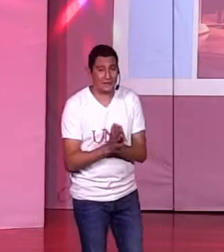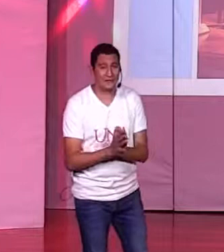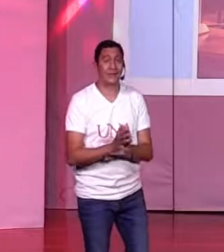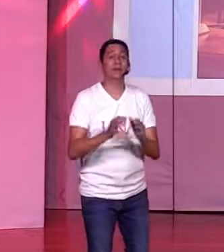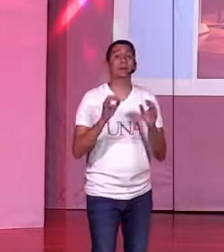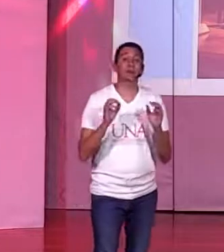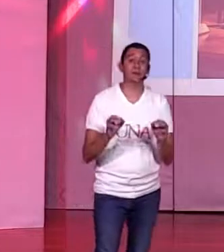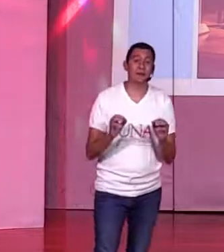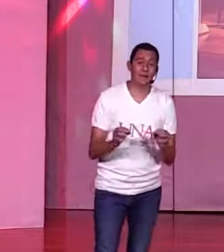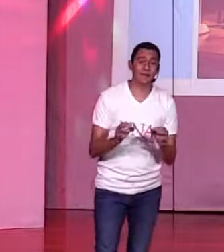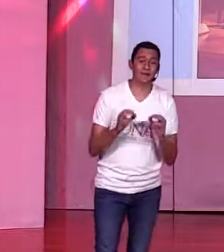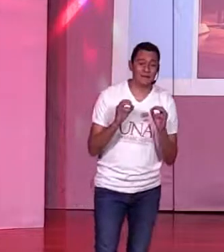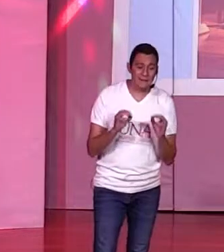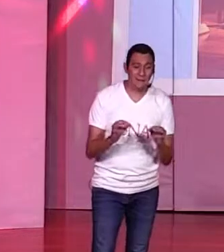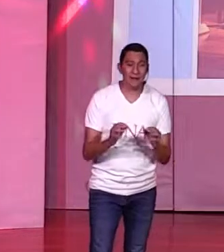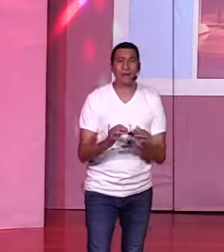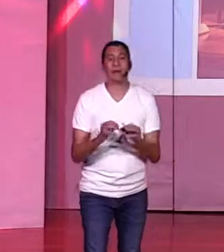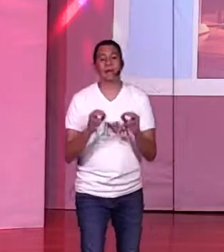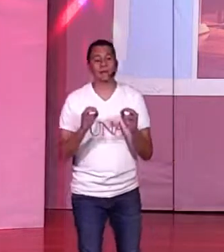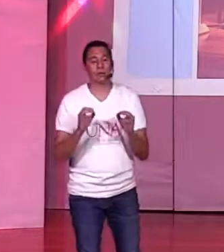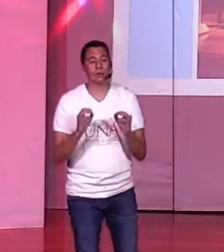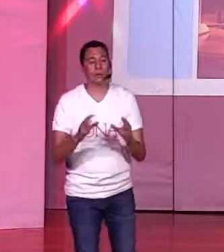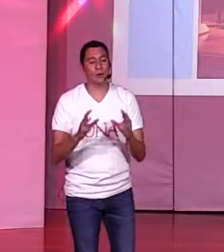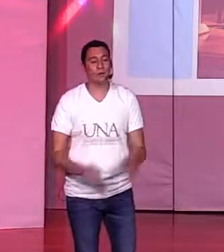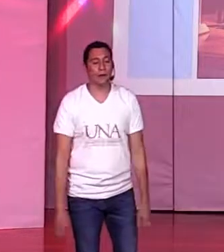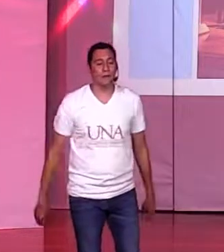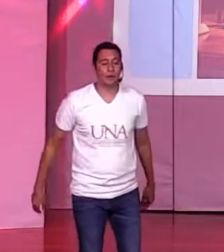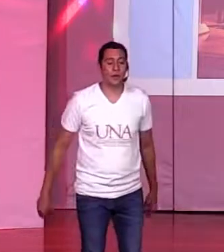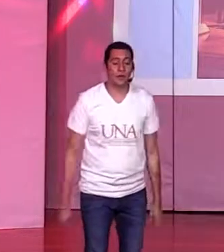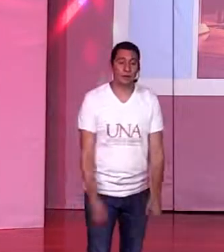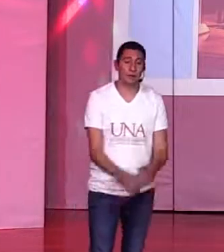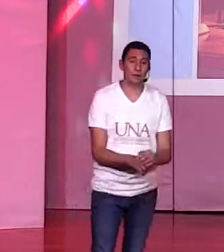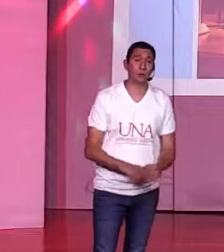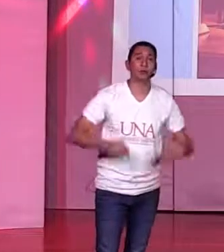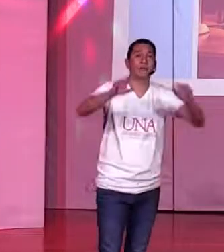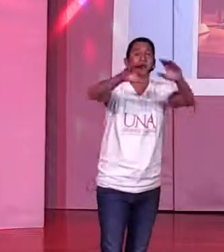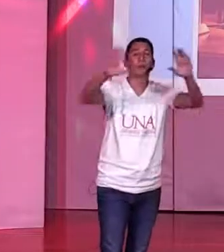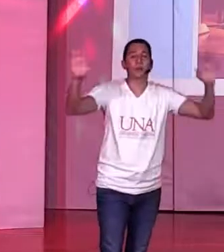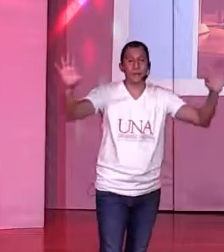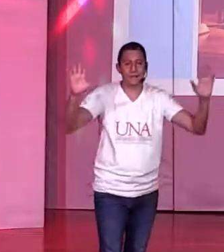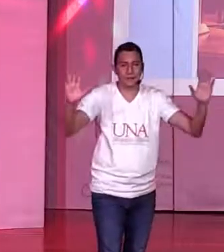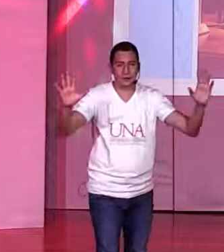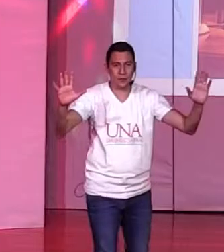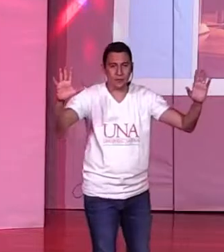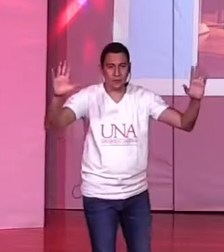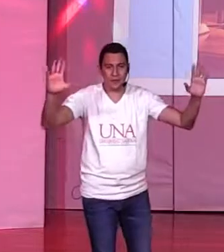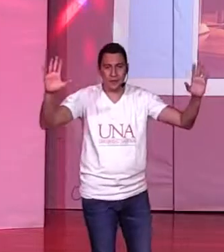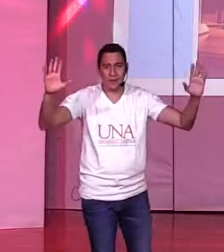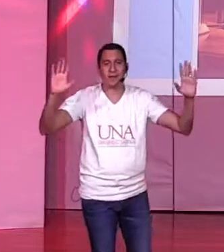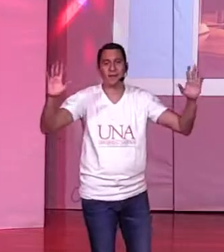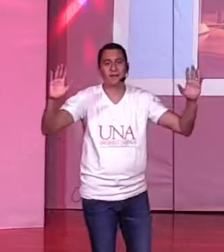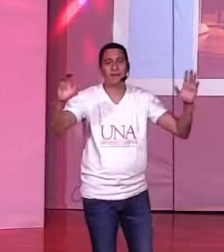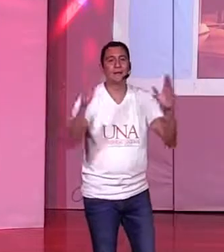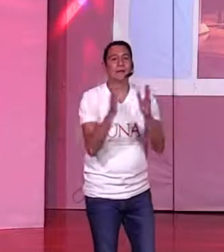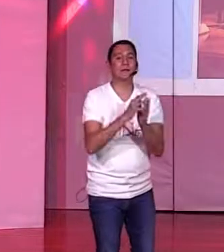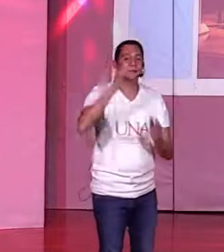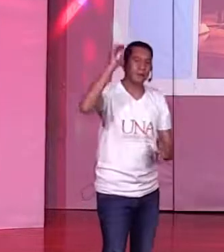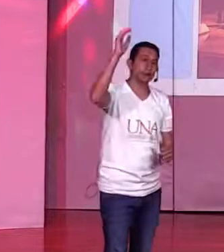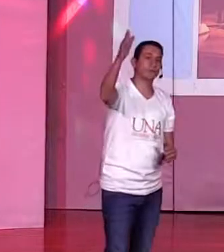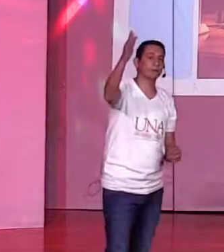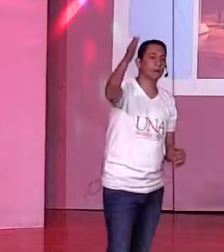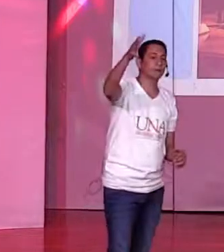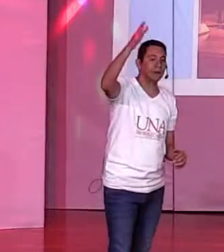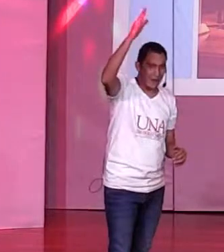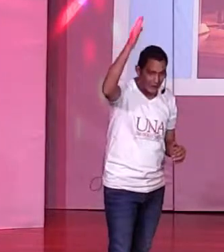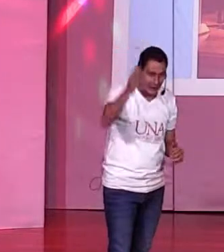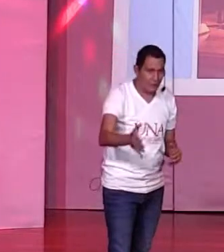4, 5, 6 veces y no sabían que existía el artículo 9 en el Reglamento General de Evaluación. Pero ustedes ya no pueden decir eso. La segunda semana de clases les